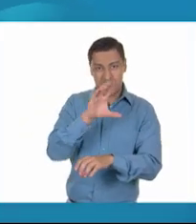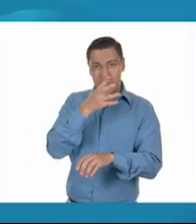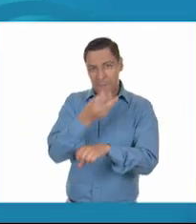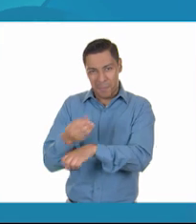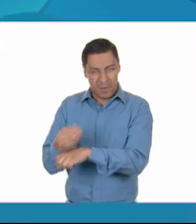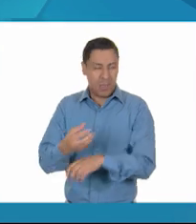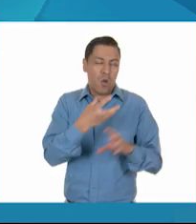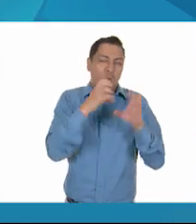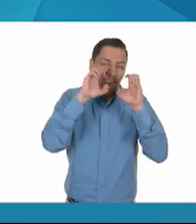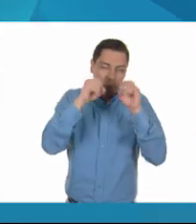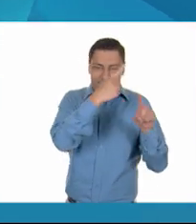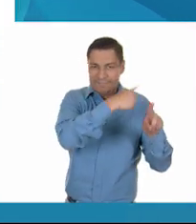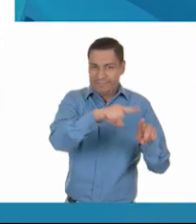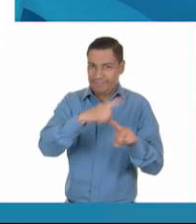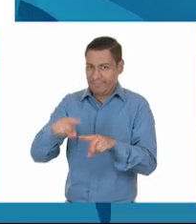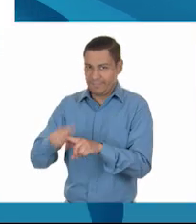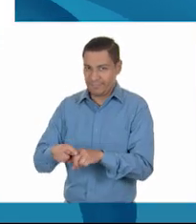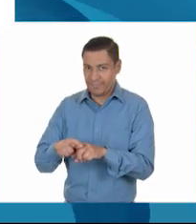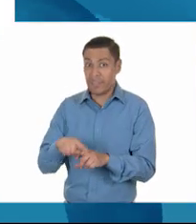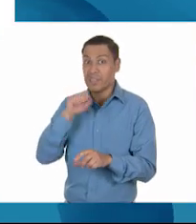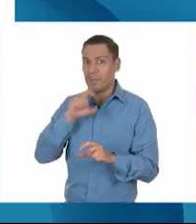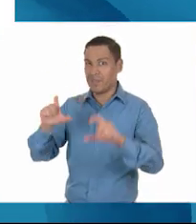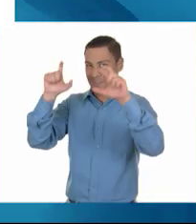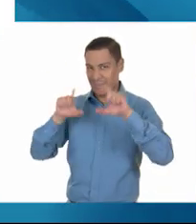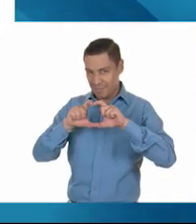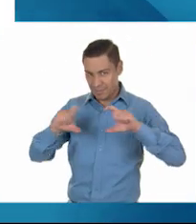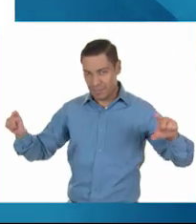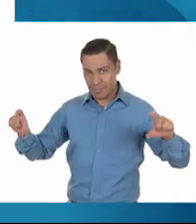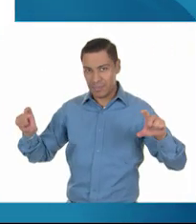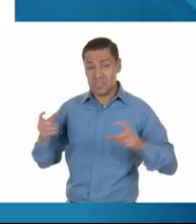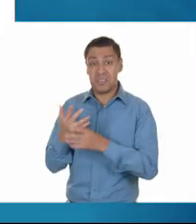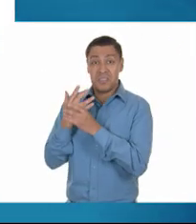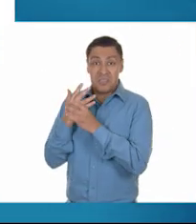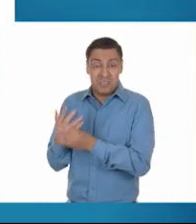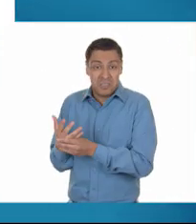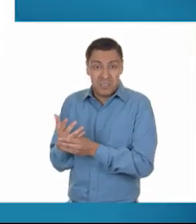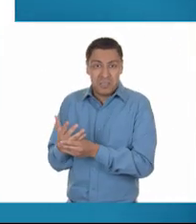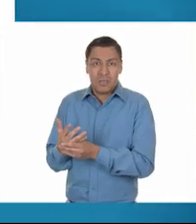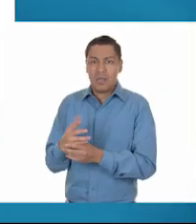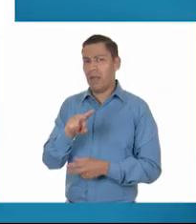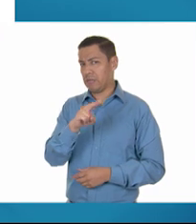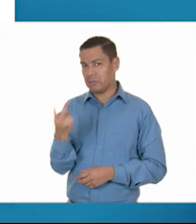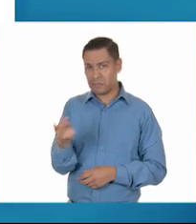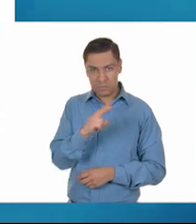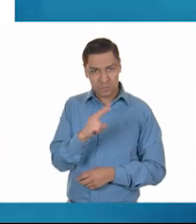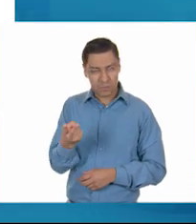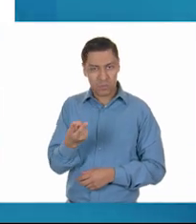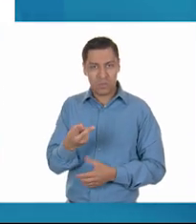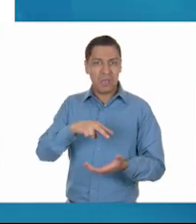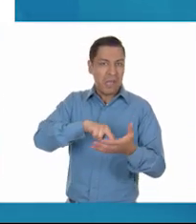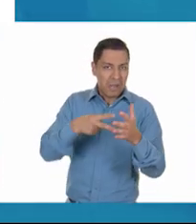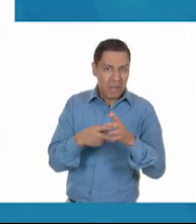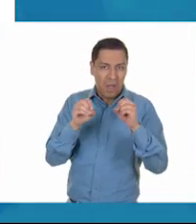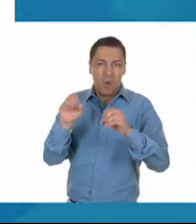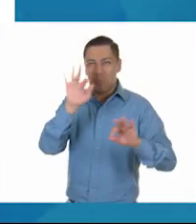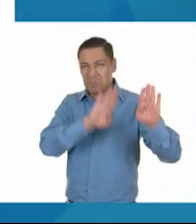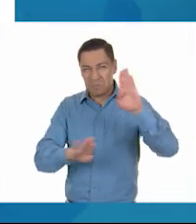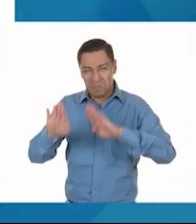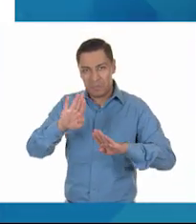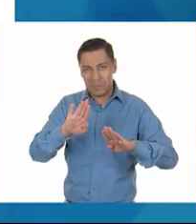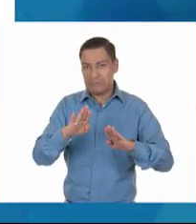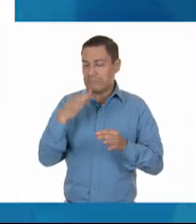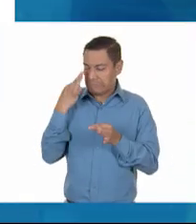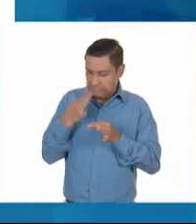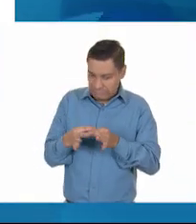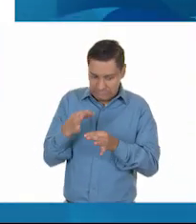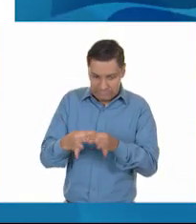muchas otras. Además, también comentó que en cualquiera de los dos casos hay que ser muy disciplinado y tener mucha